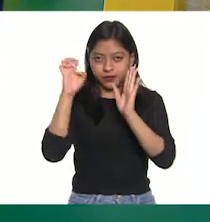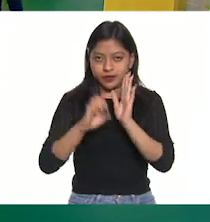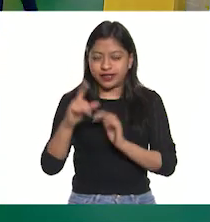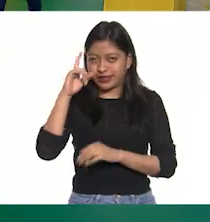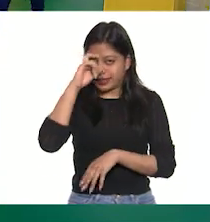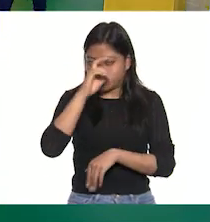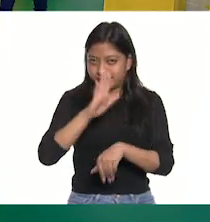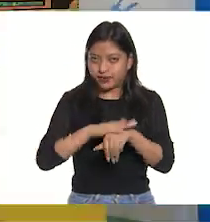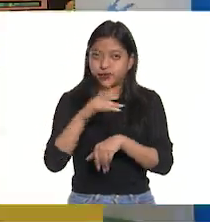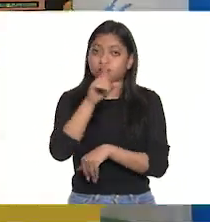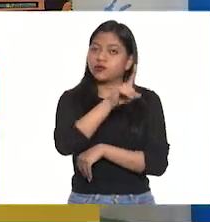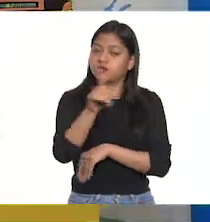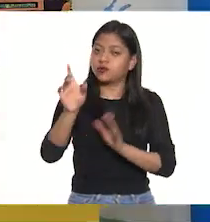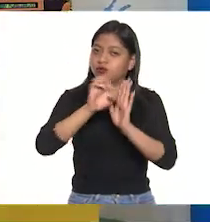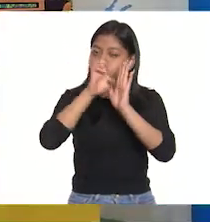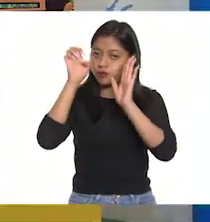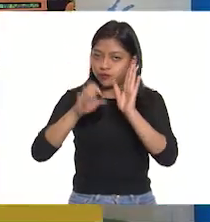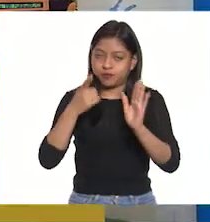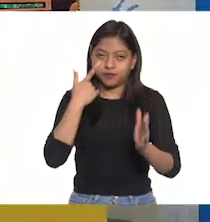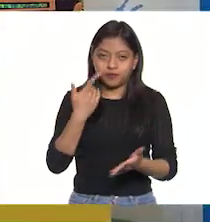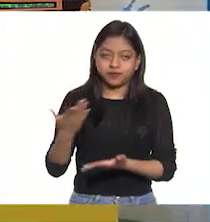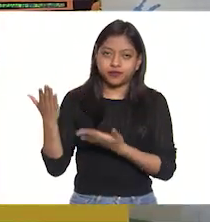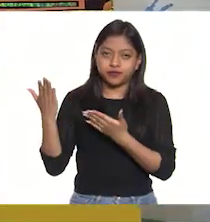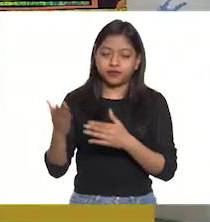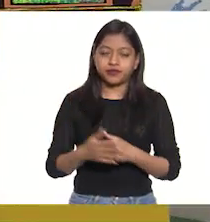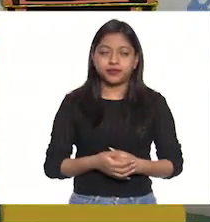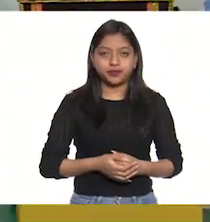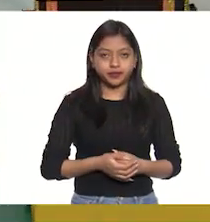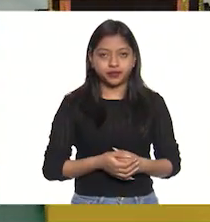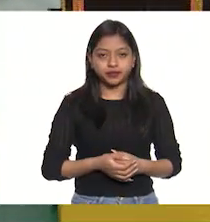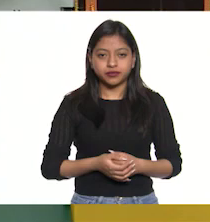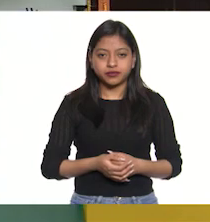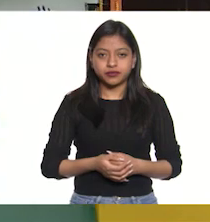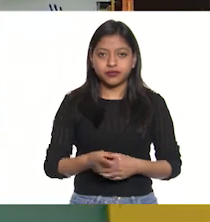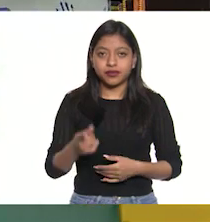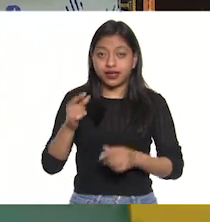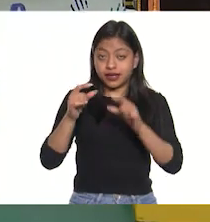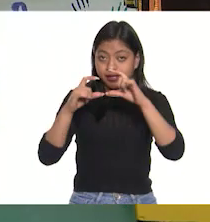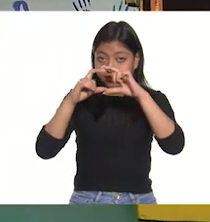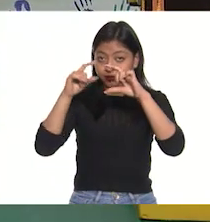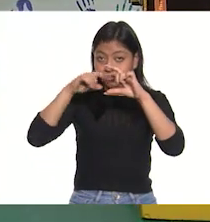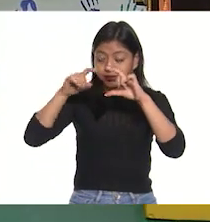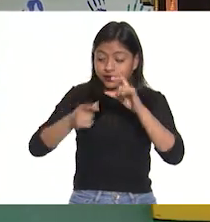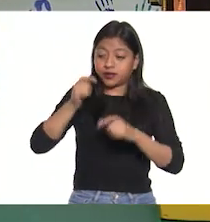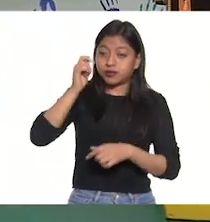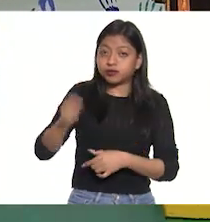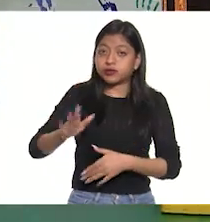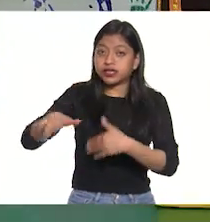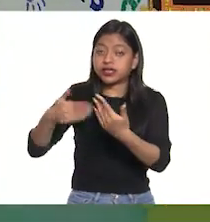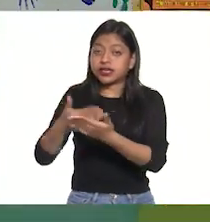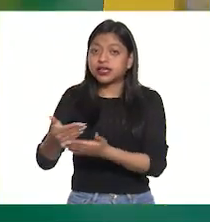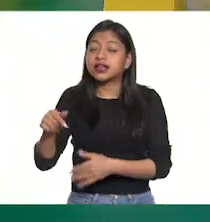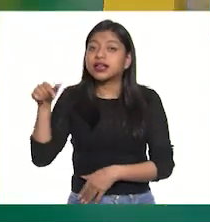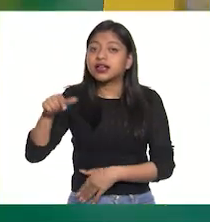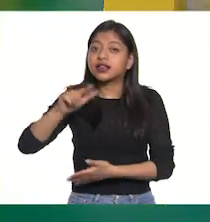difícil. Supongamos, Ale, y ustedes, niñas y niños, pongan atención. Si yo tiro y cae en el